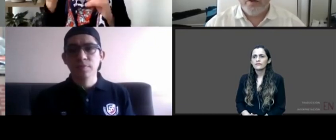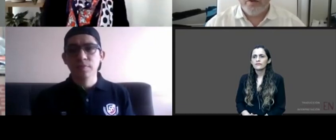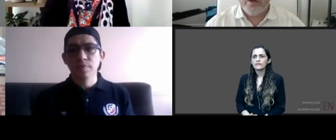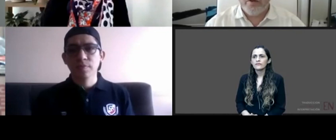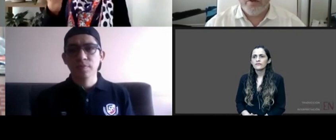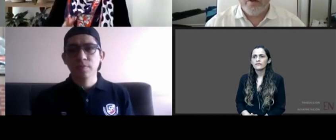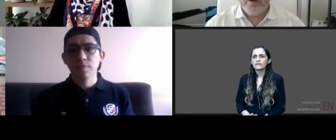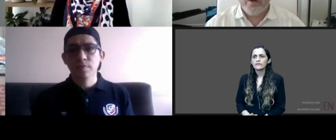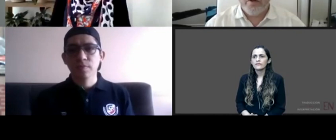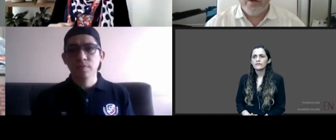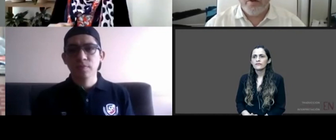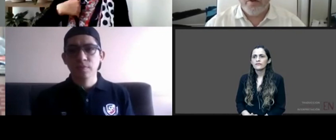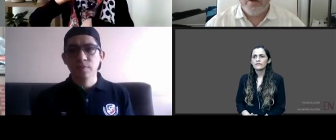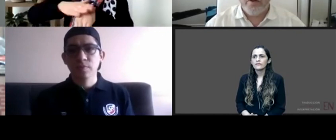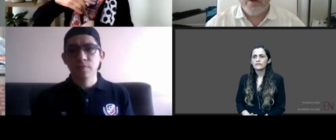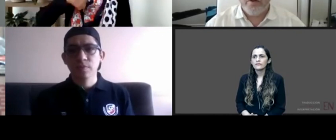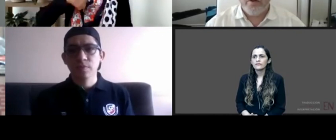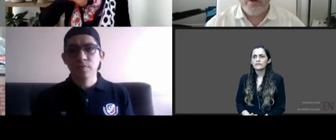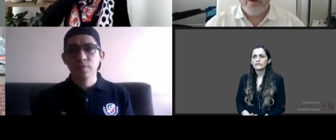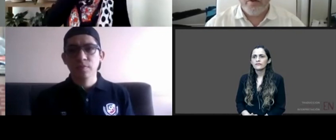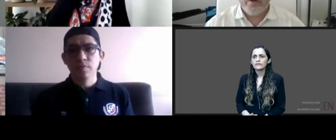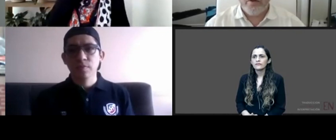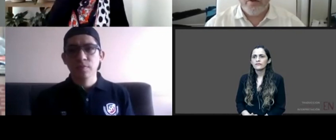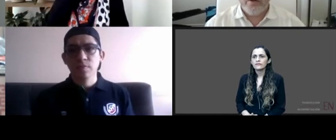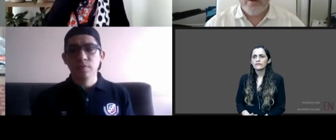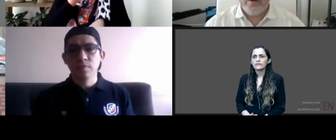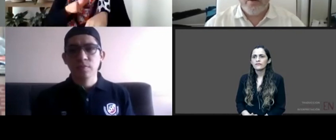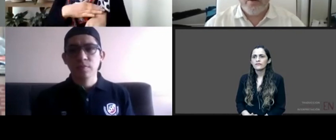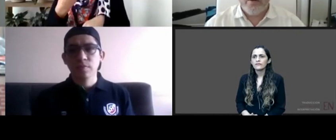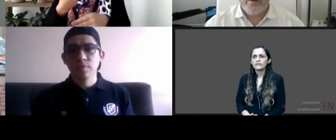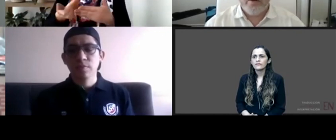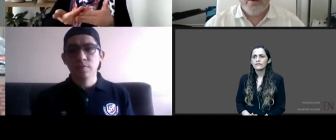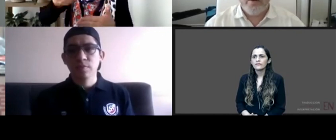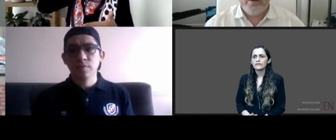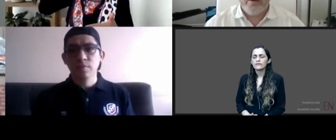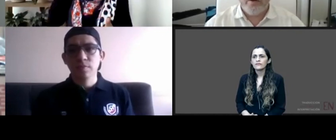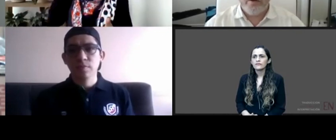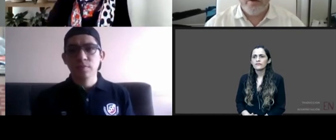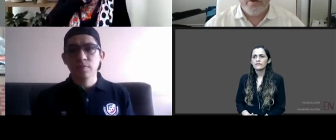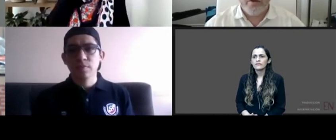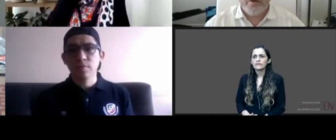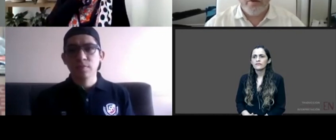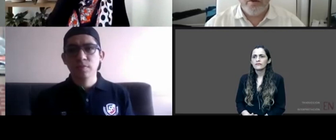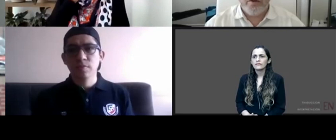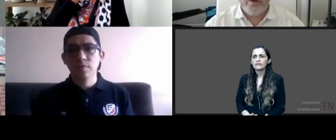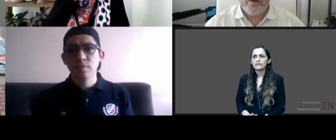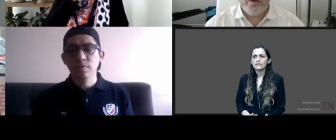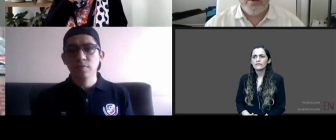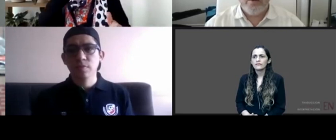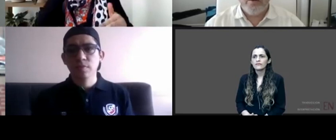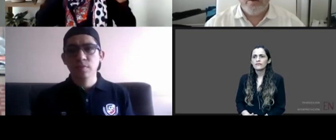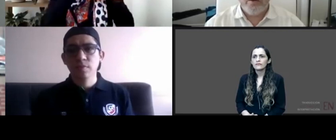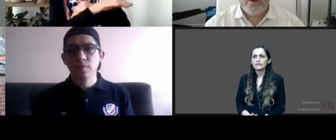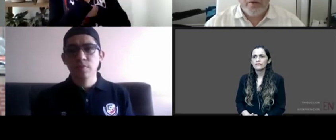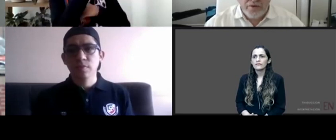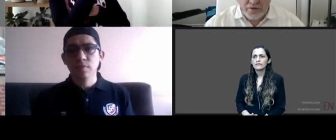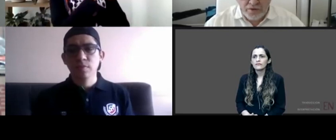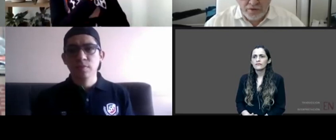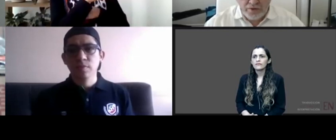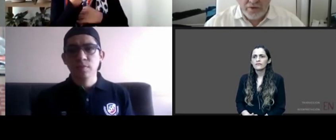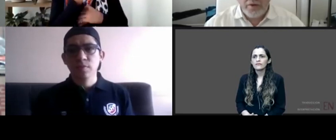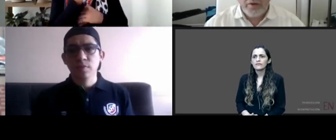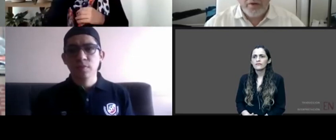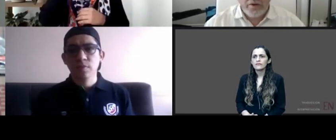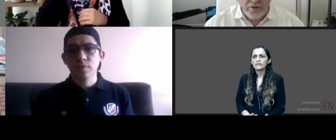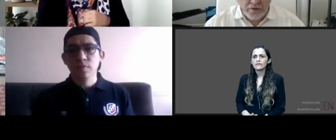la familia, la comunicación está muy, muy coartada. Si los padres no hablan lengua de señas, pues más todavía. Es muy poco el